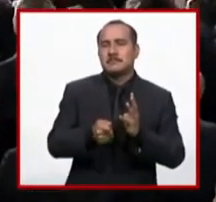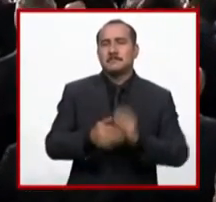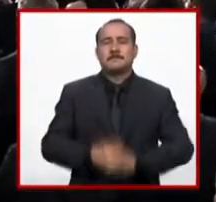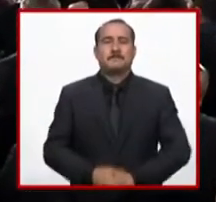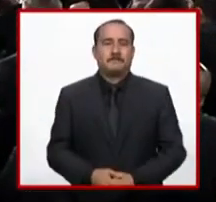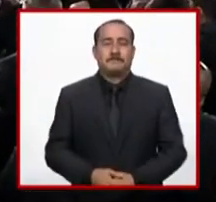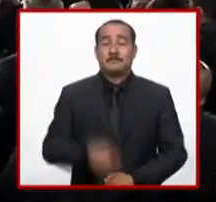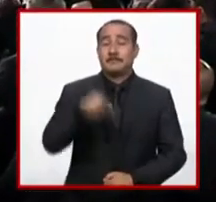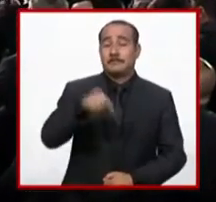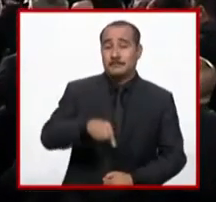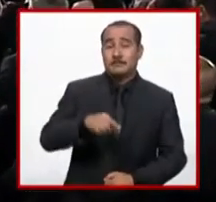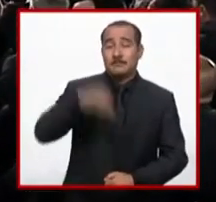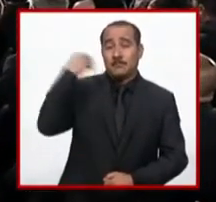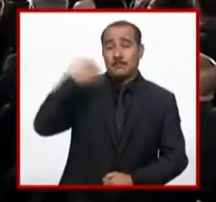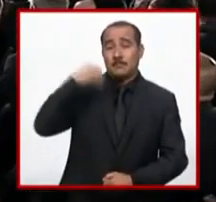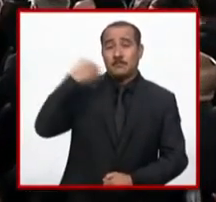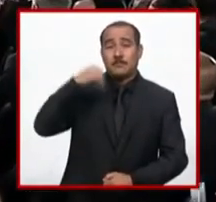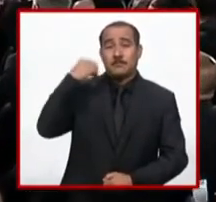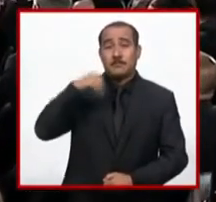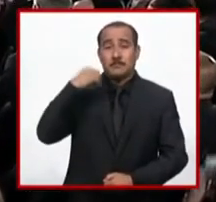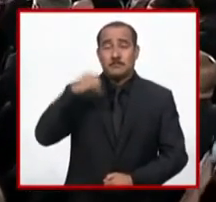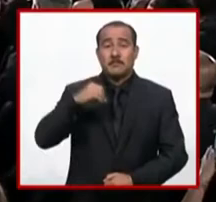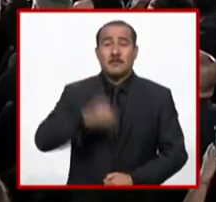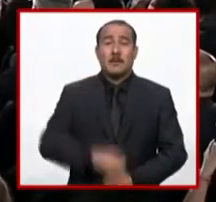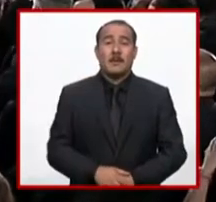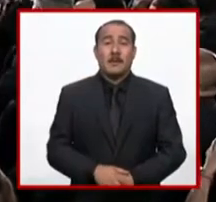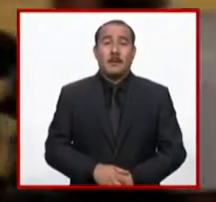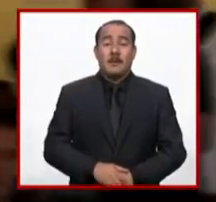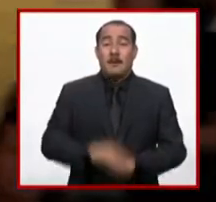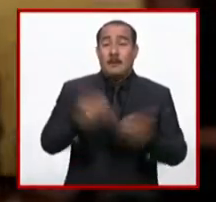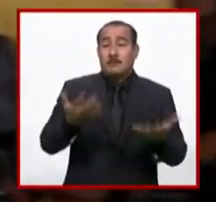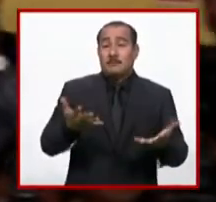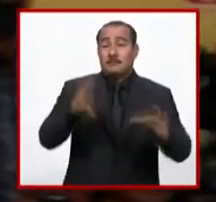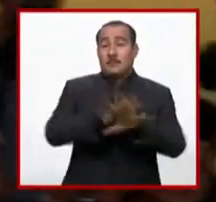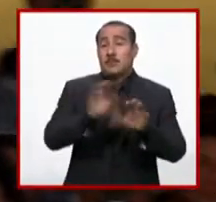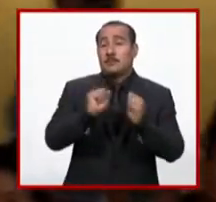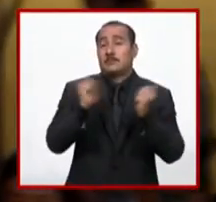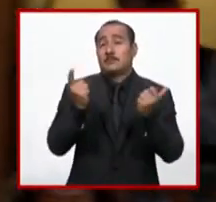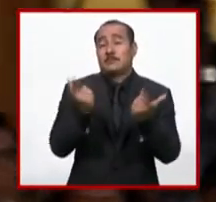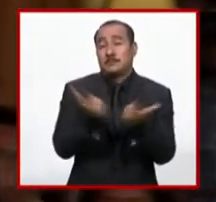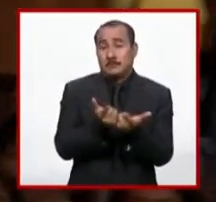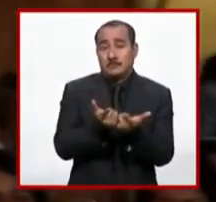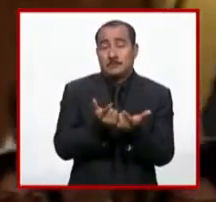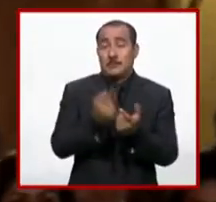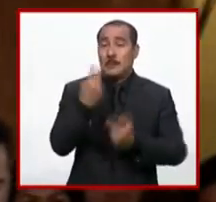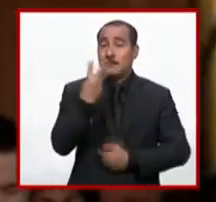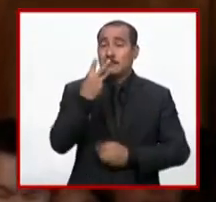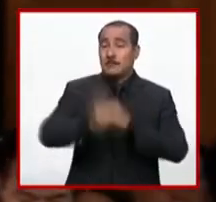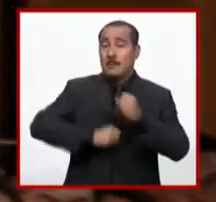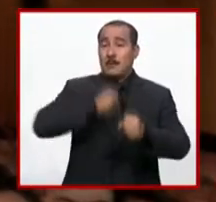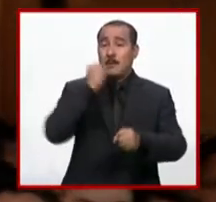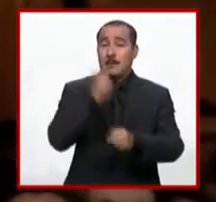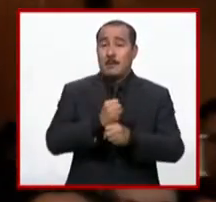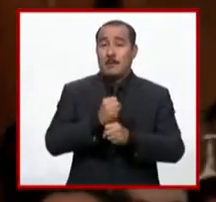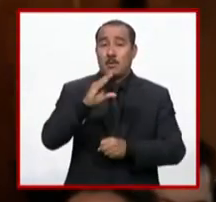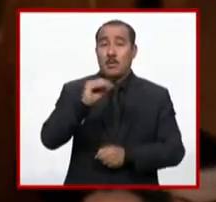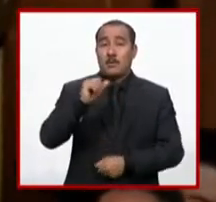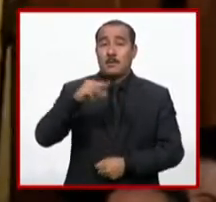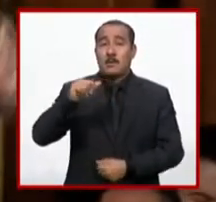Pues en Oaxaca, en la parte de inclusión social, en estos tres años, de acuerdo a